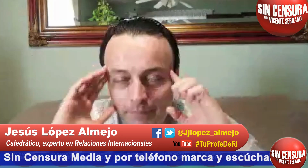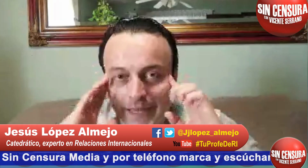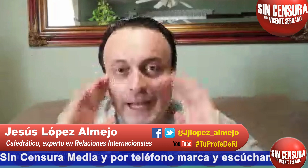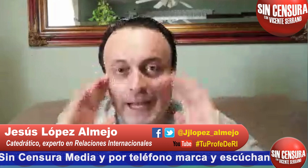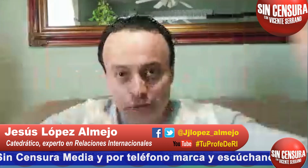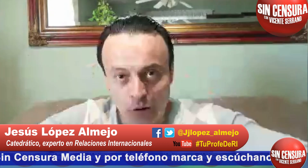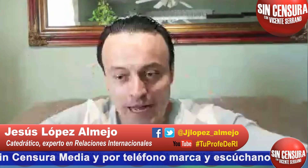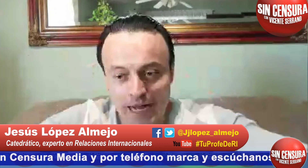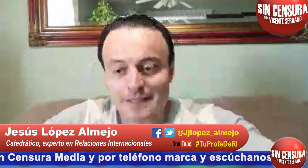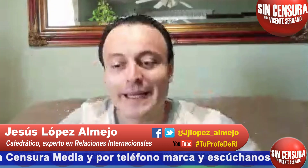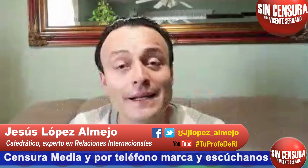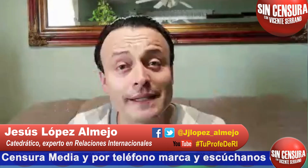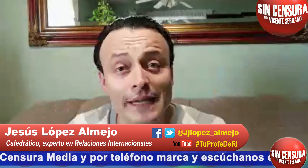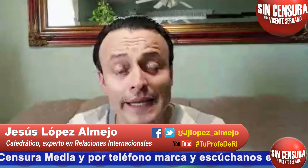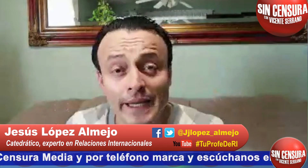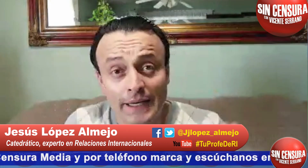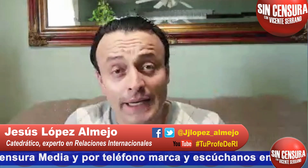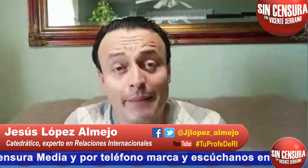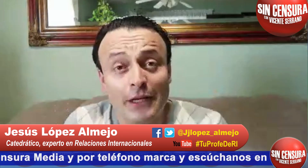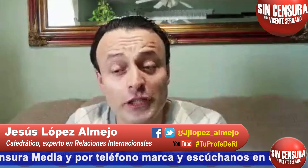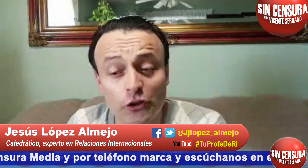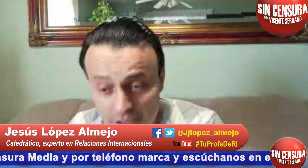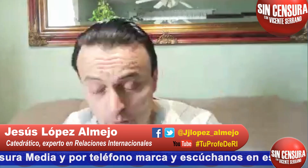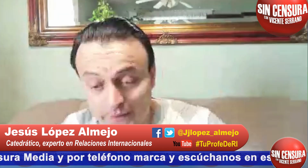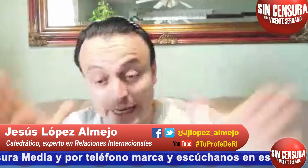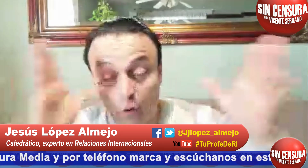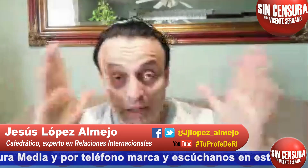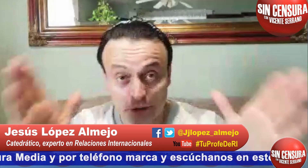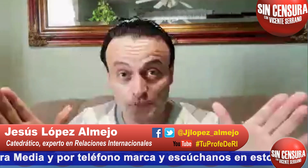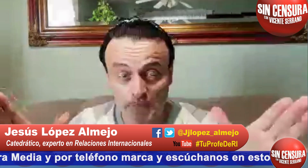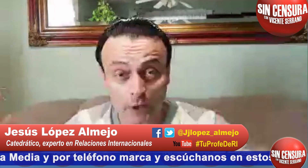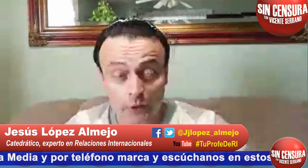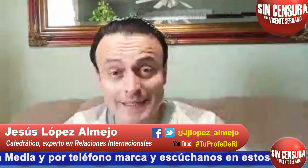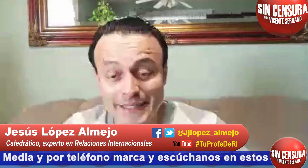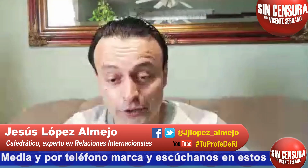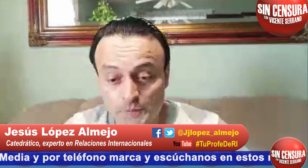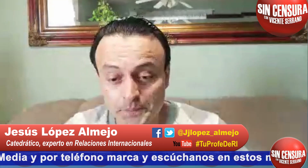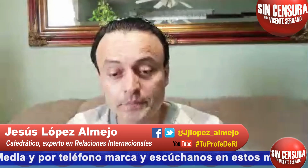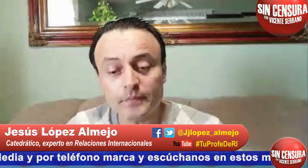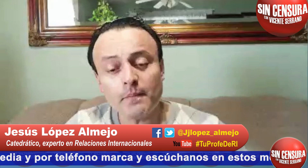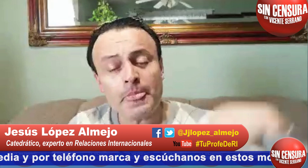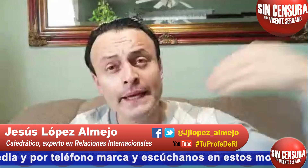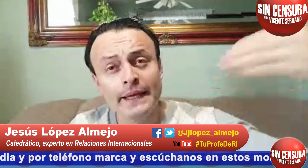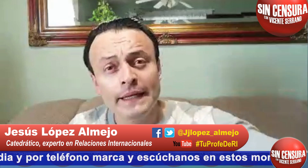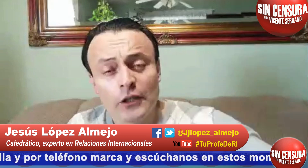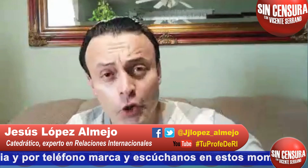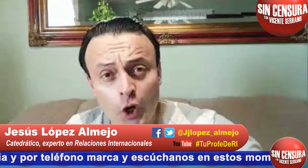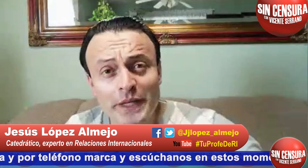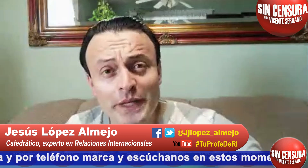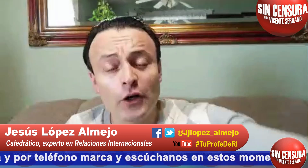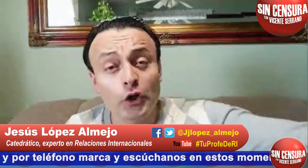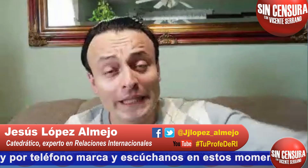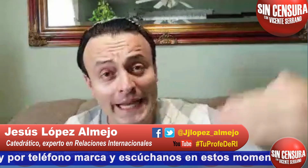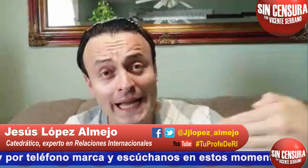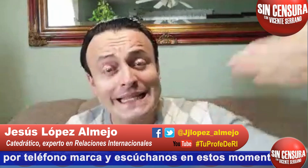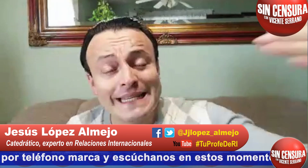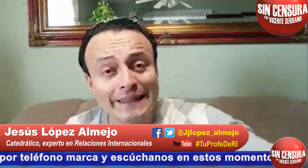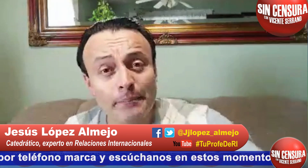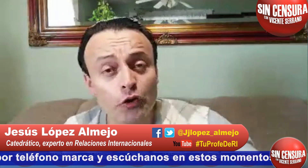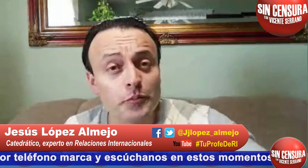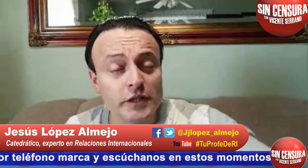o en aras de quererse reelegir en el día 1254, de acuerdo a este sitio, Trump tiene o tendría 7